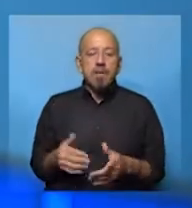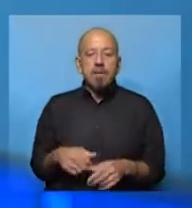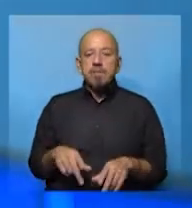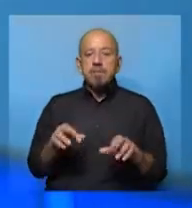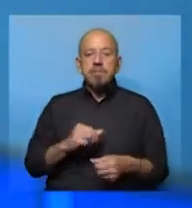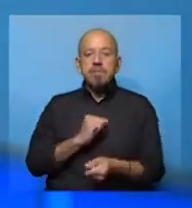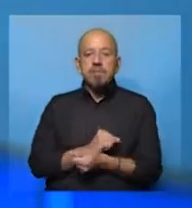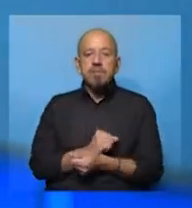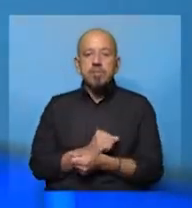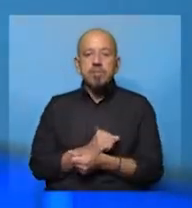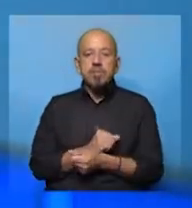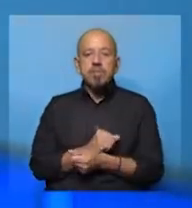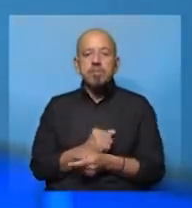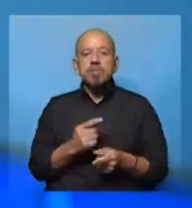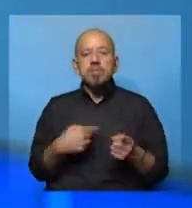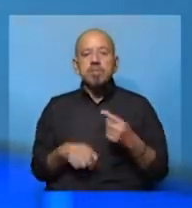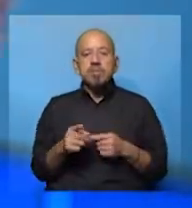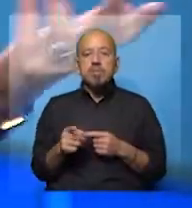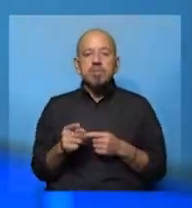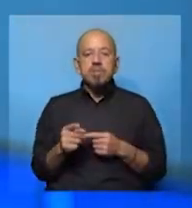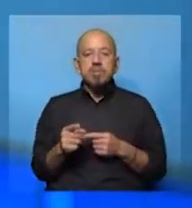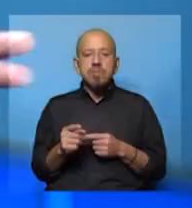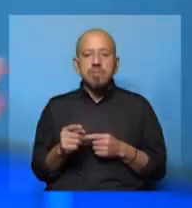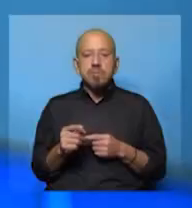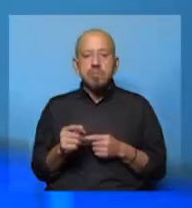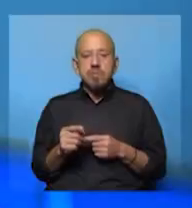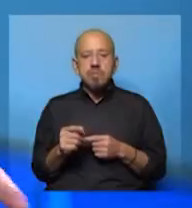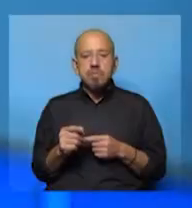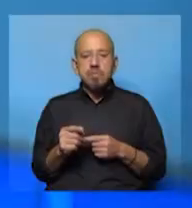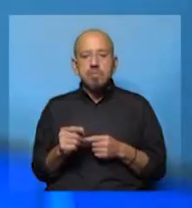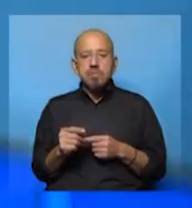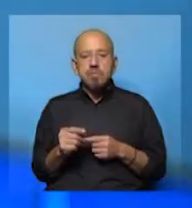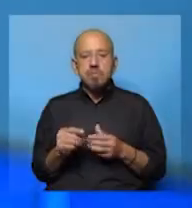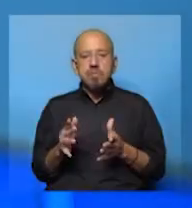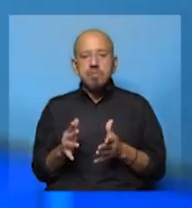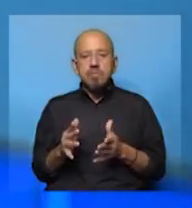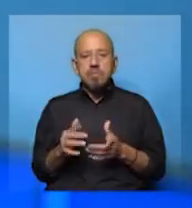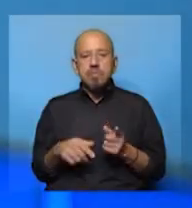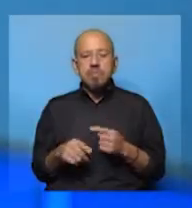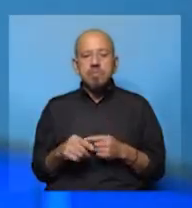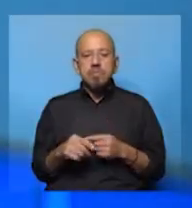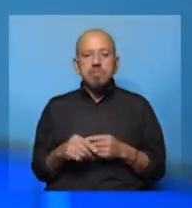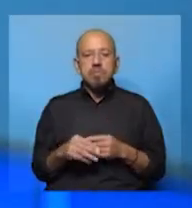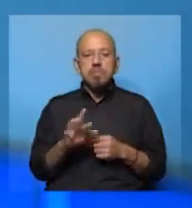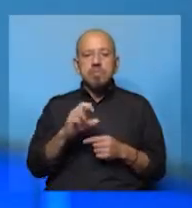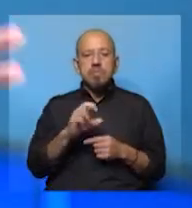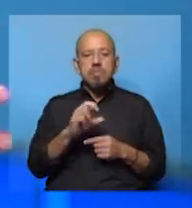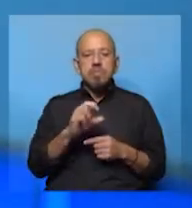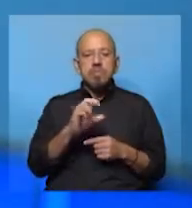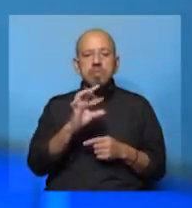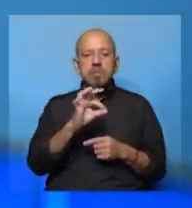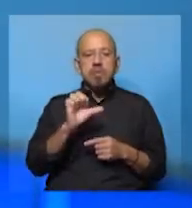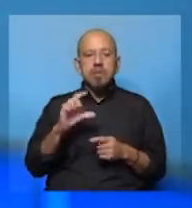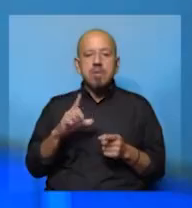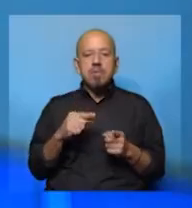tenían adentro por lo tanto paso por el costado del Pereira rosel y veo un grupo de